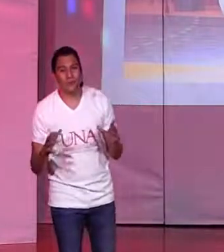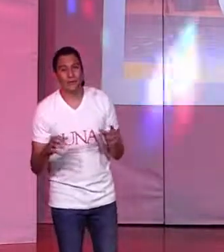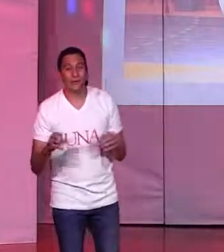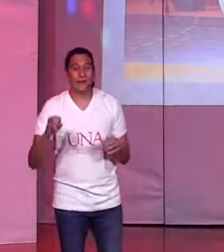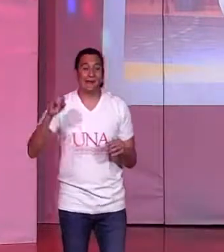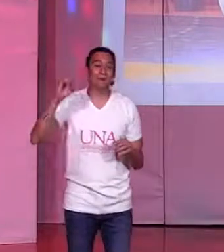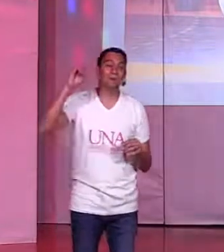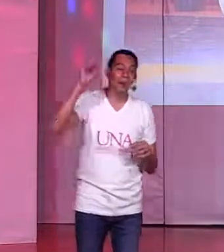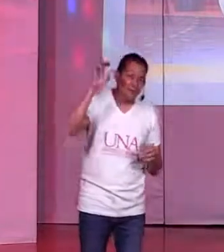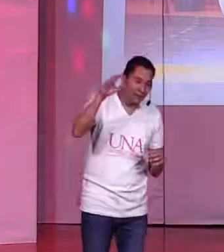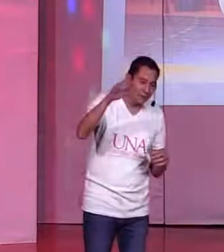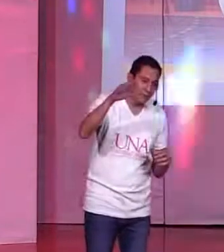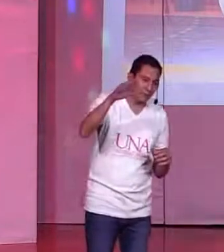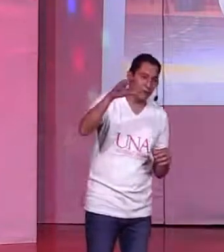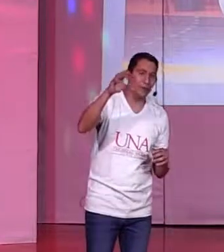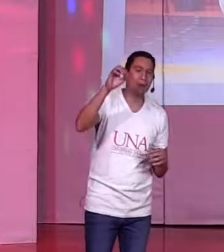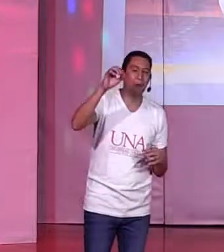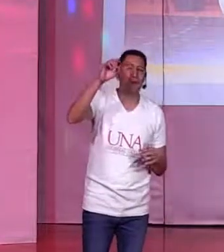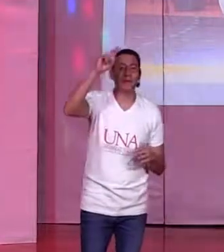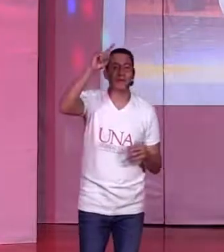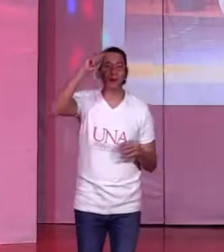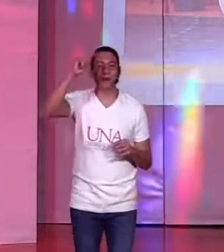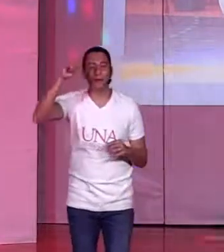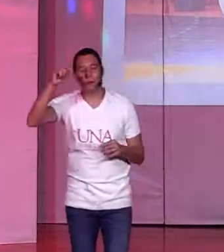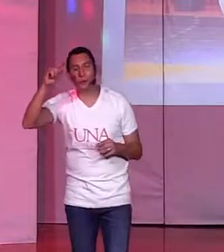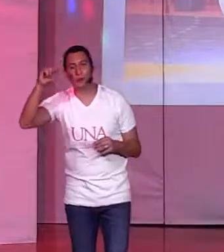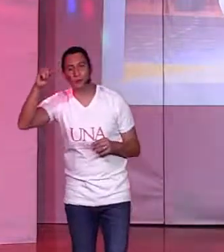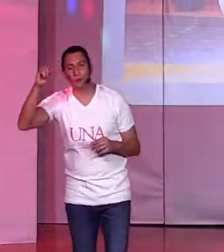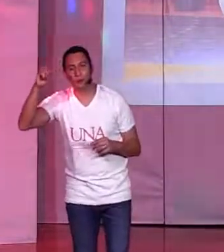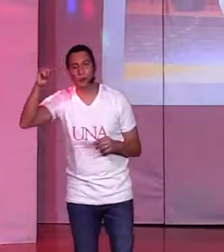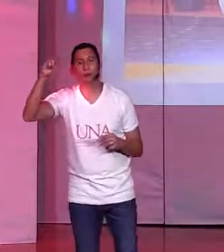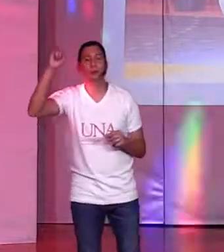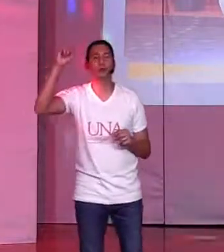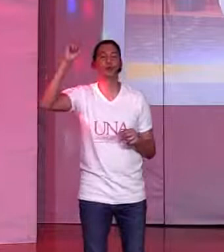alguna duda, váyanse, por favor, a la página